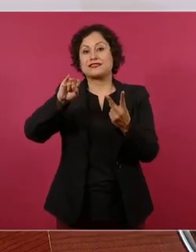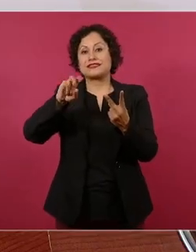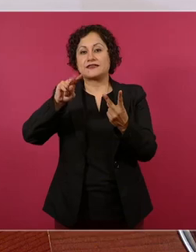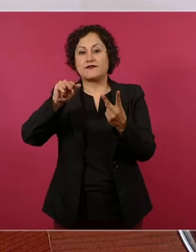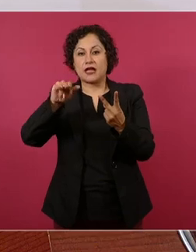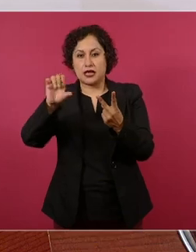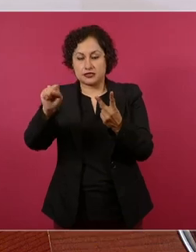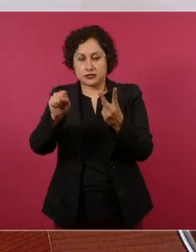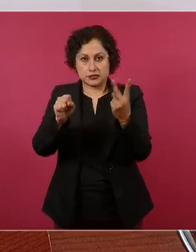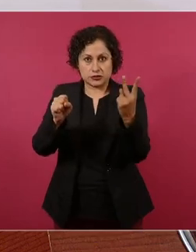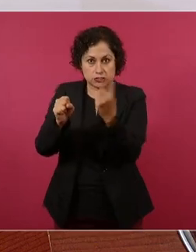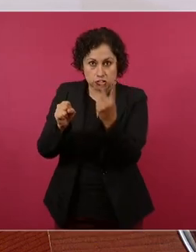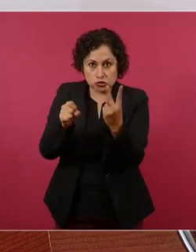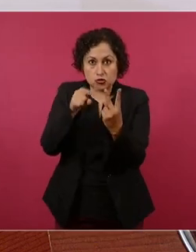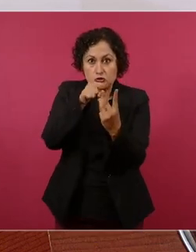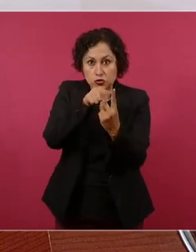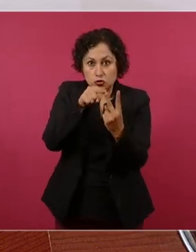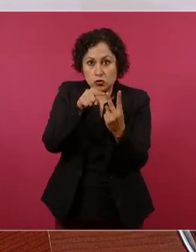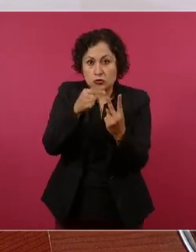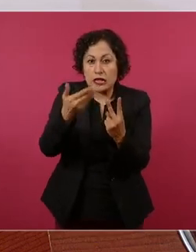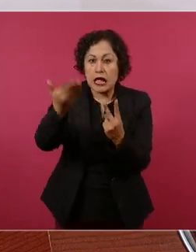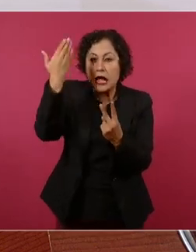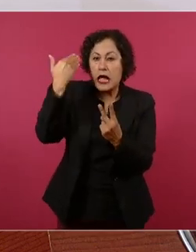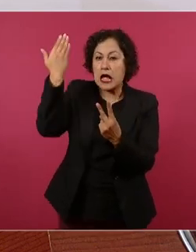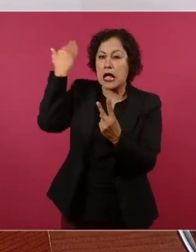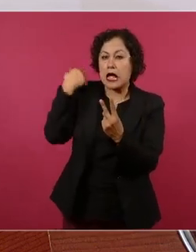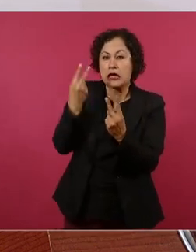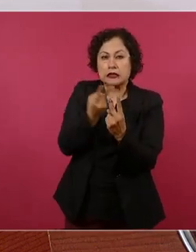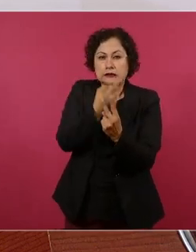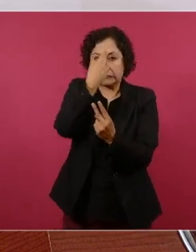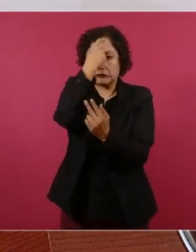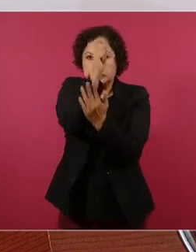hicieron un ensayo